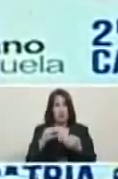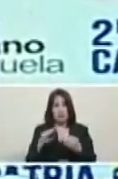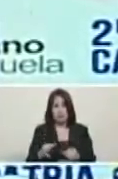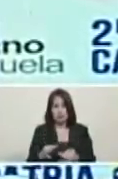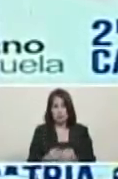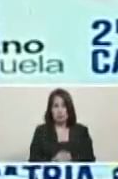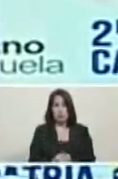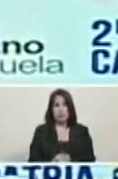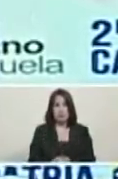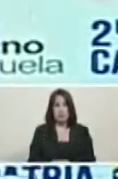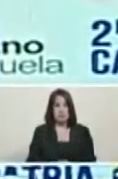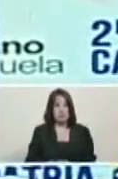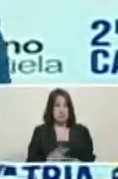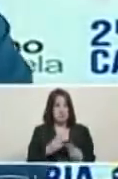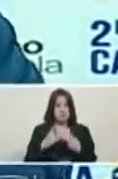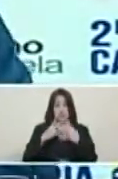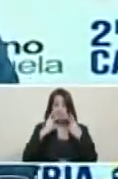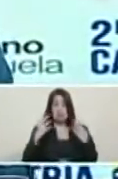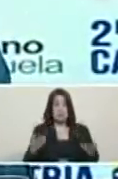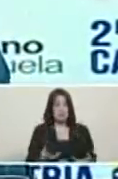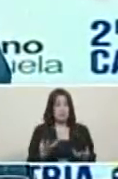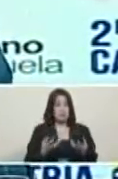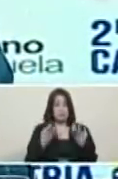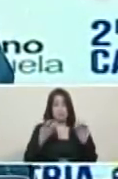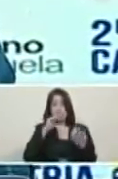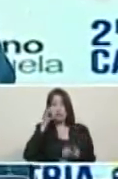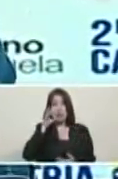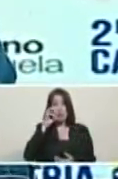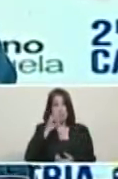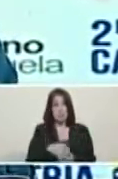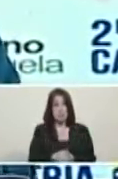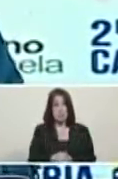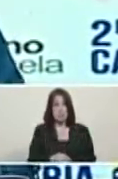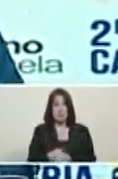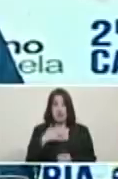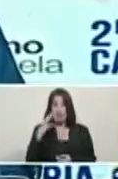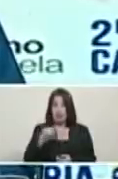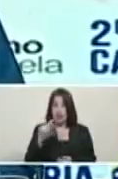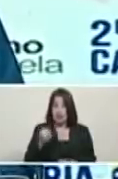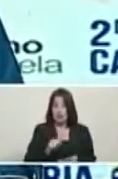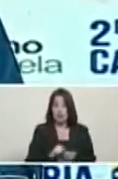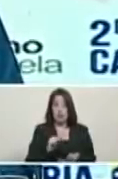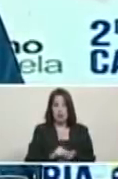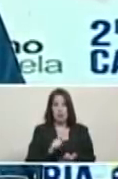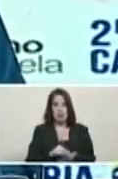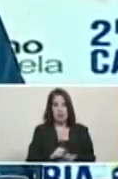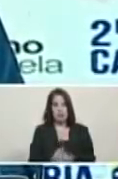Madera olorosa, jazmín, café. Madera, verdadera madera.